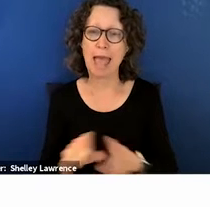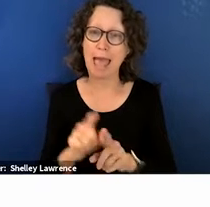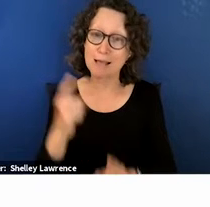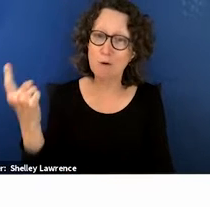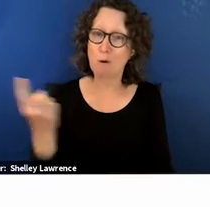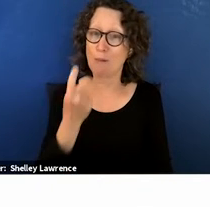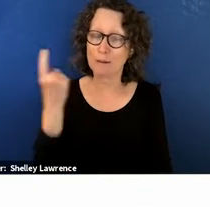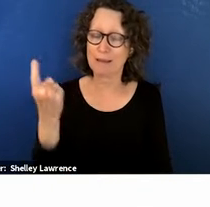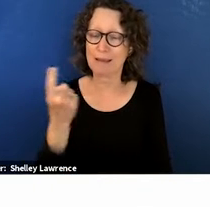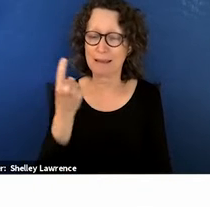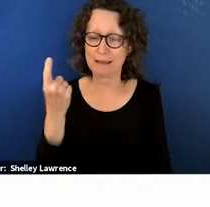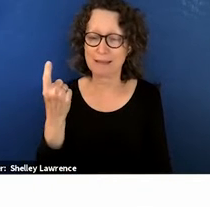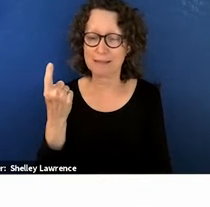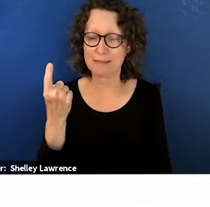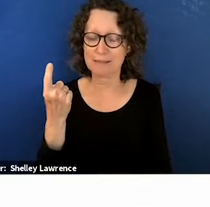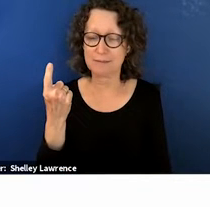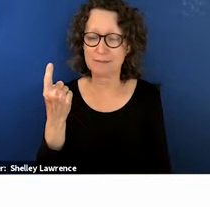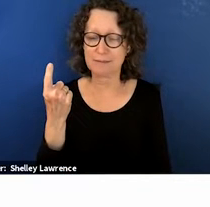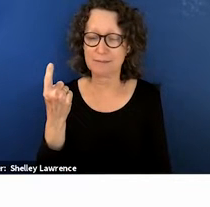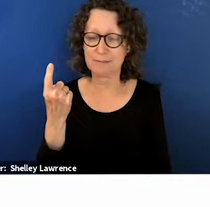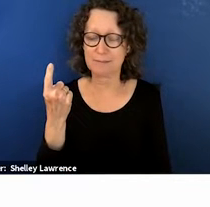Como siempre,